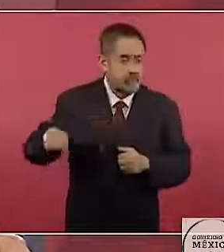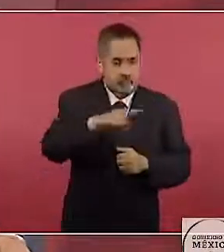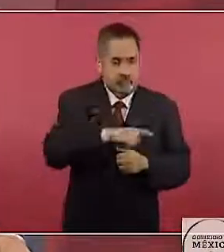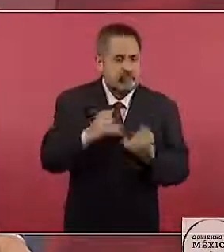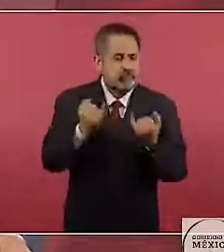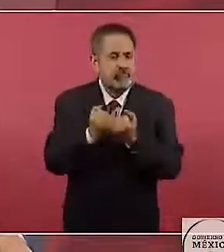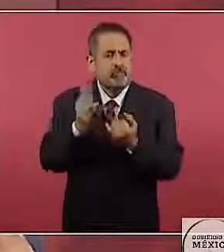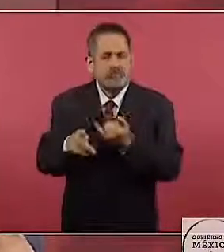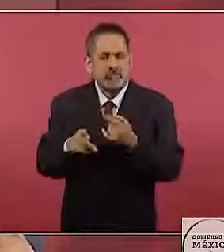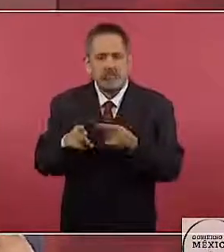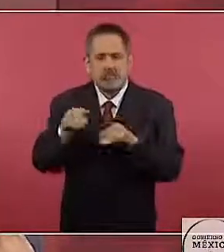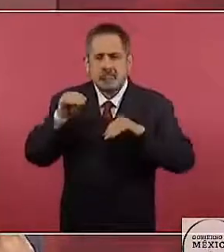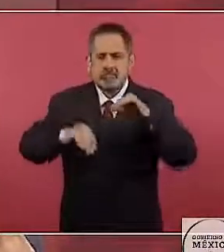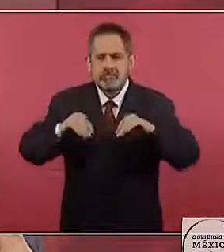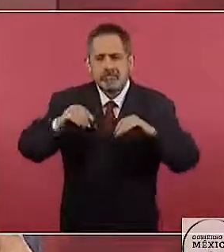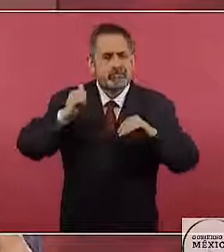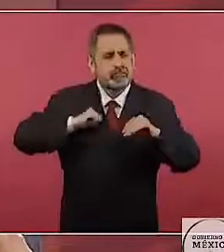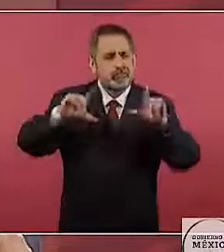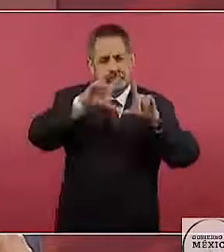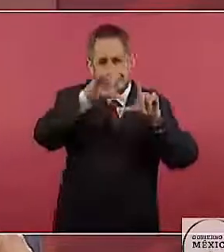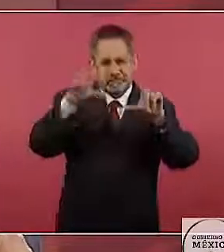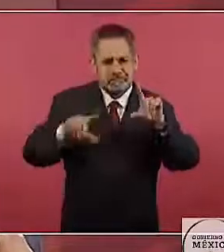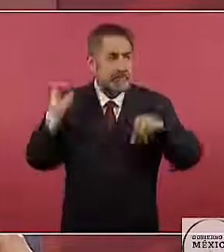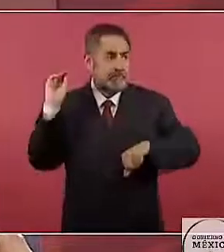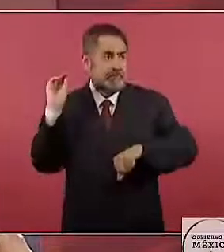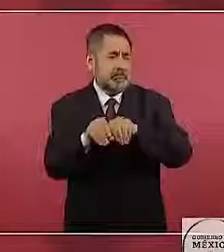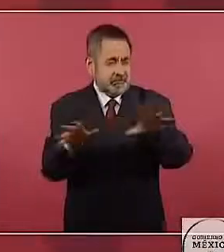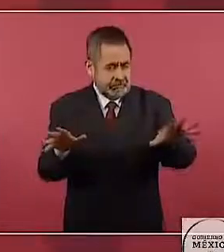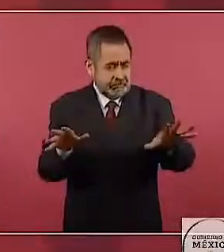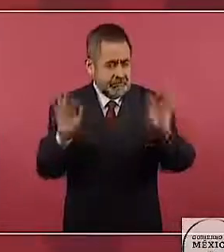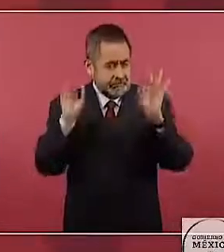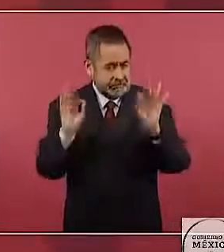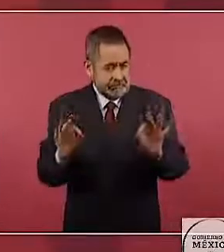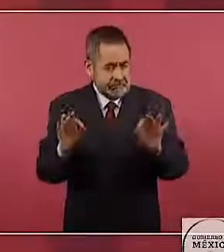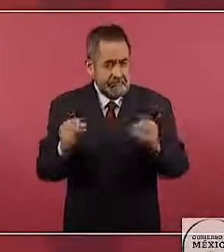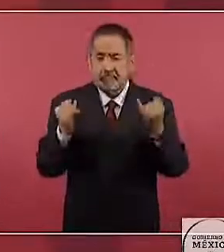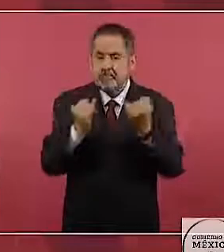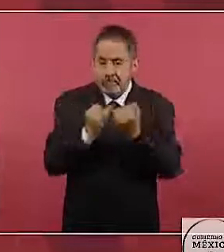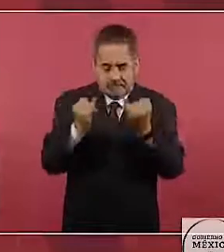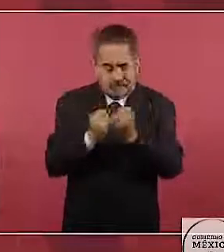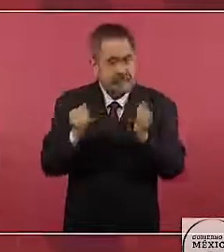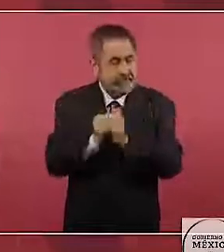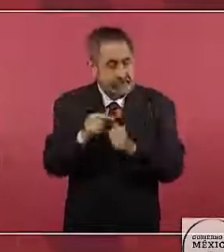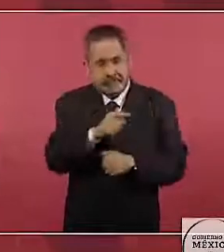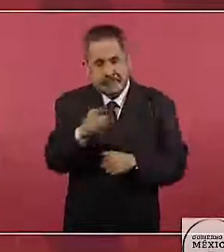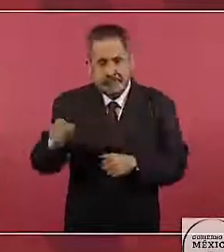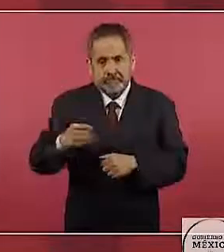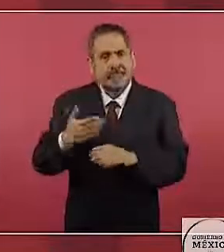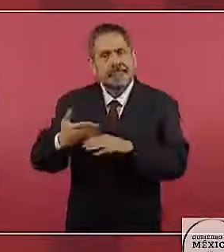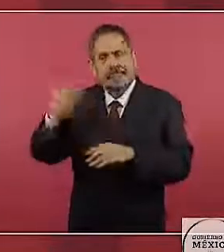como electrificaron todo el país, con ellos, porque se nos ha ido complicando,